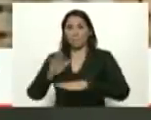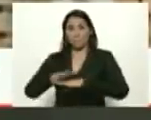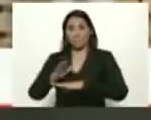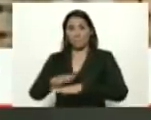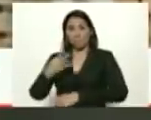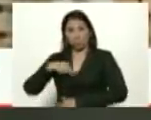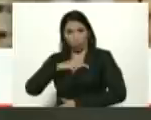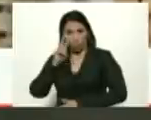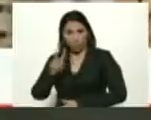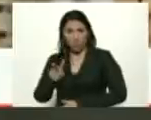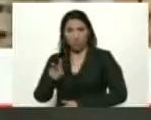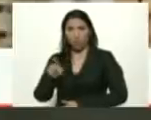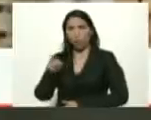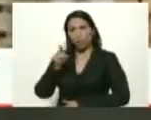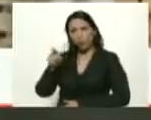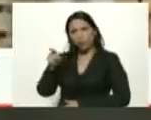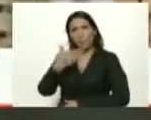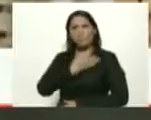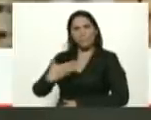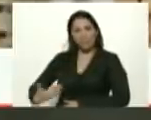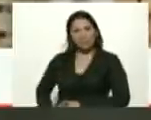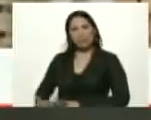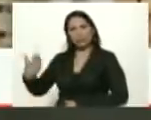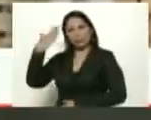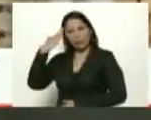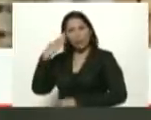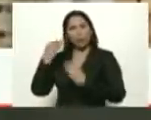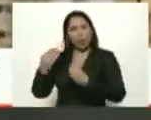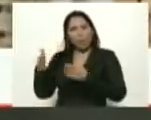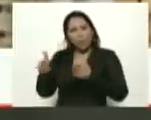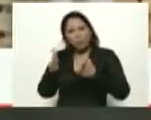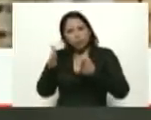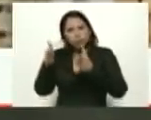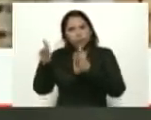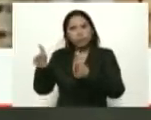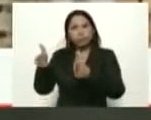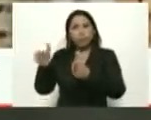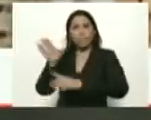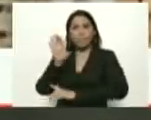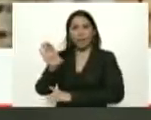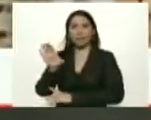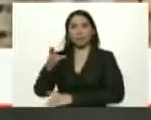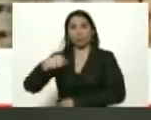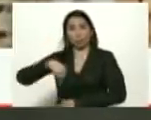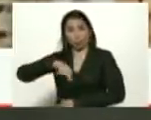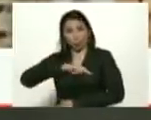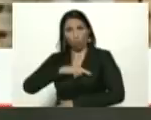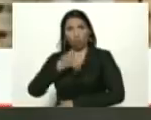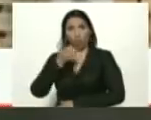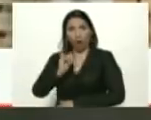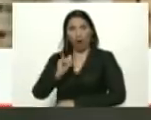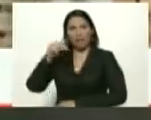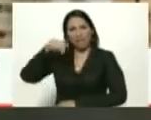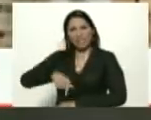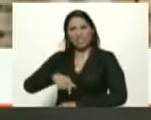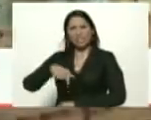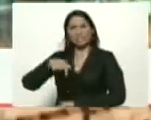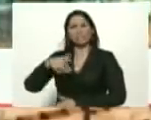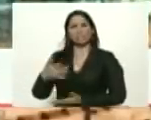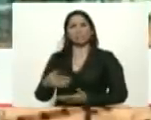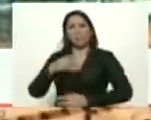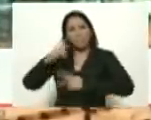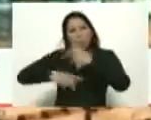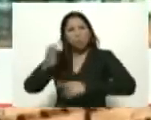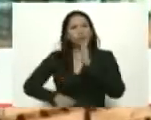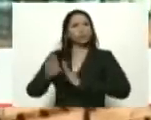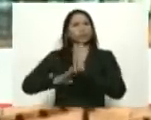presentado y que usted muy bien ha llevado en la conducción del país, nosotros estamos aquí, rodilla en tierra,